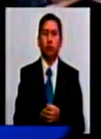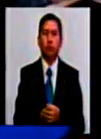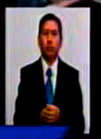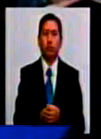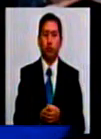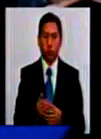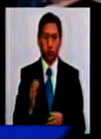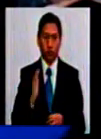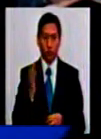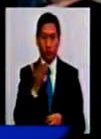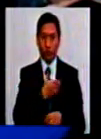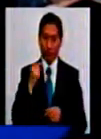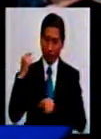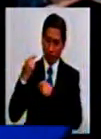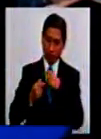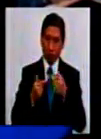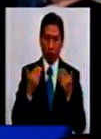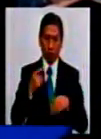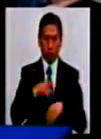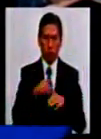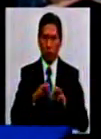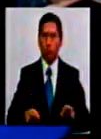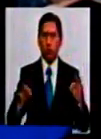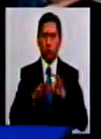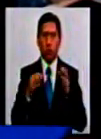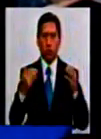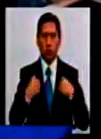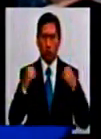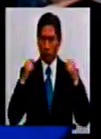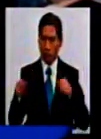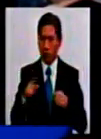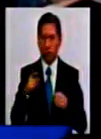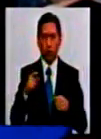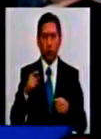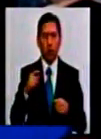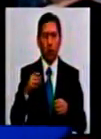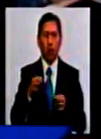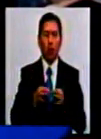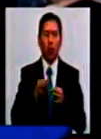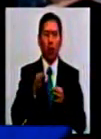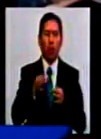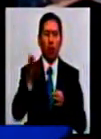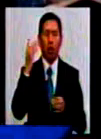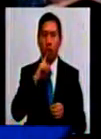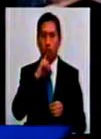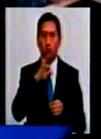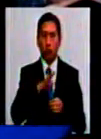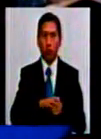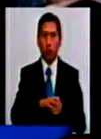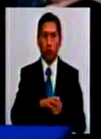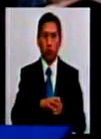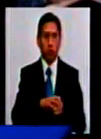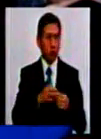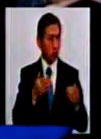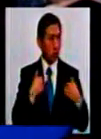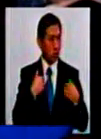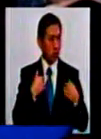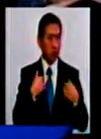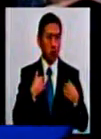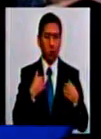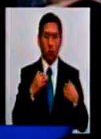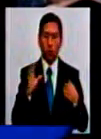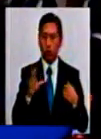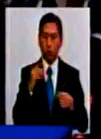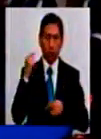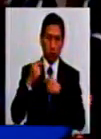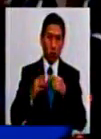Nuestra generación tiene una oportunidad única para cumplir la tan postergada promesa de heredar a las siguientes